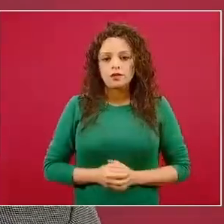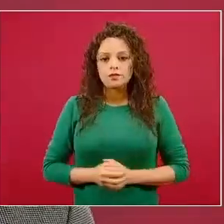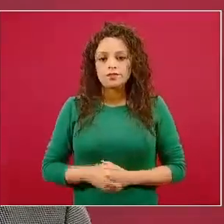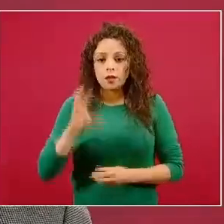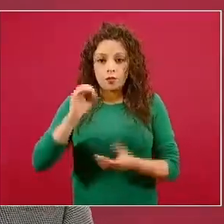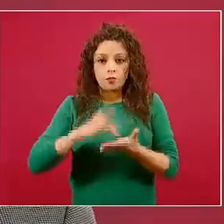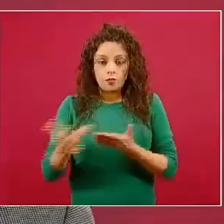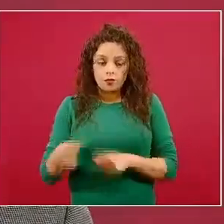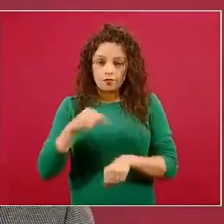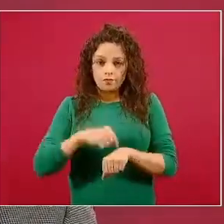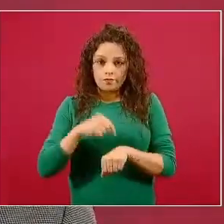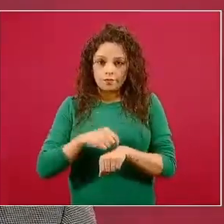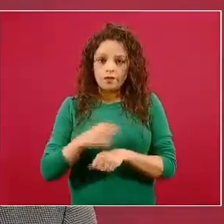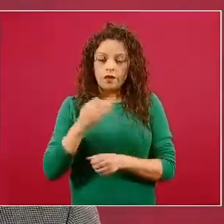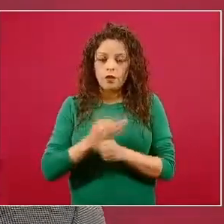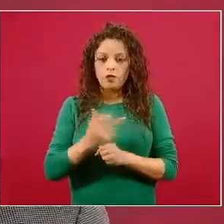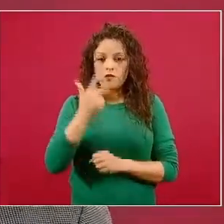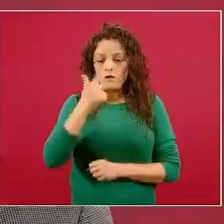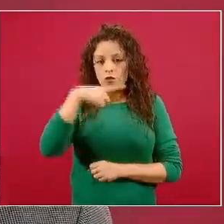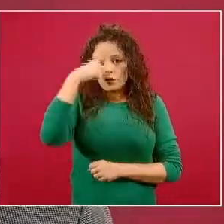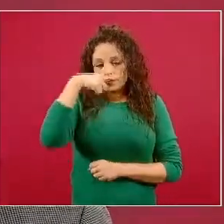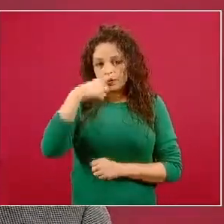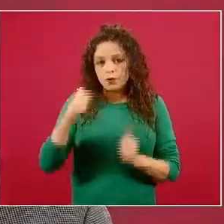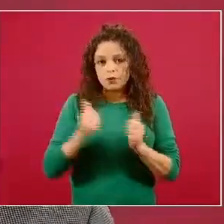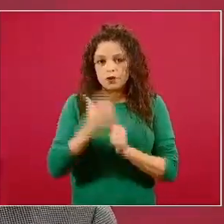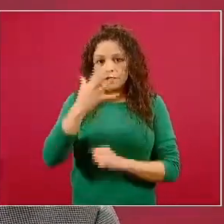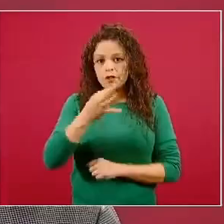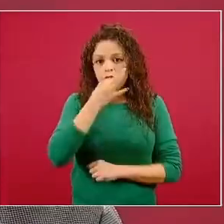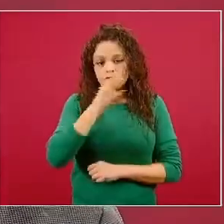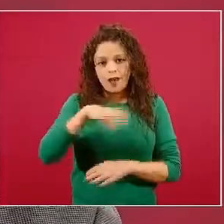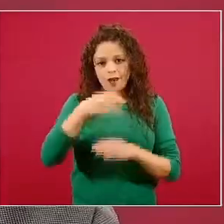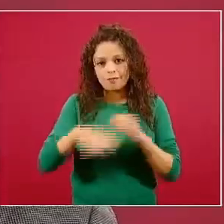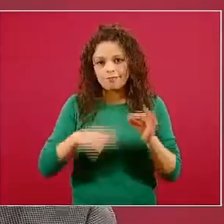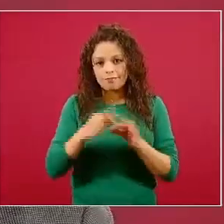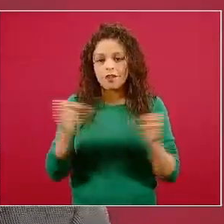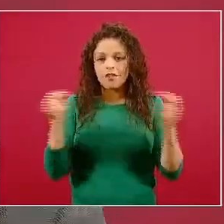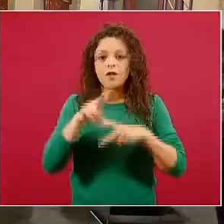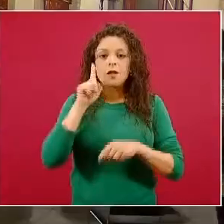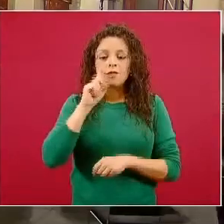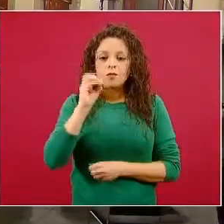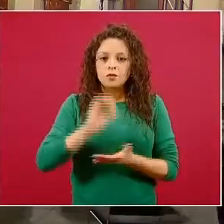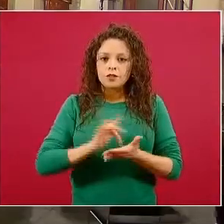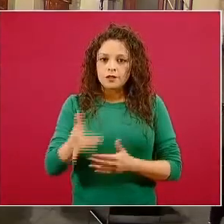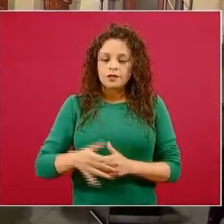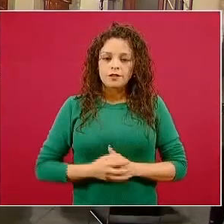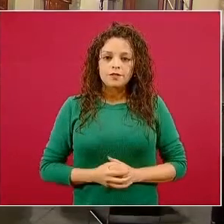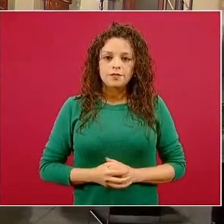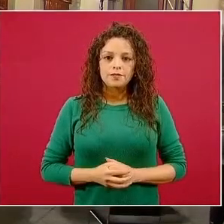Aquí terminamos, son las 20 horas con 5 minutos y nos vemos mañana. Muchas gracias.